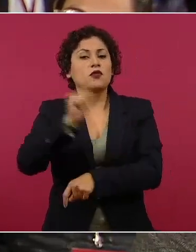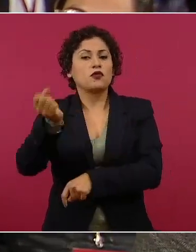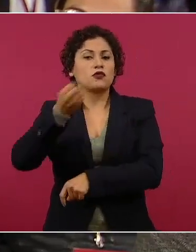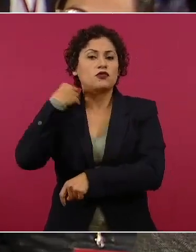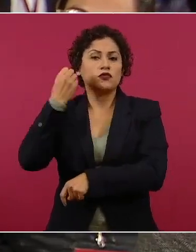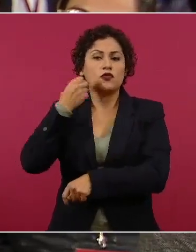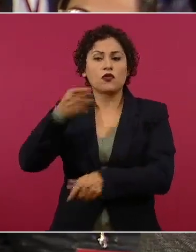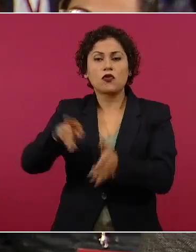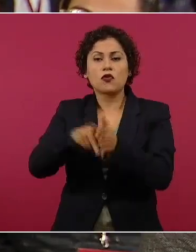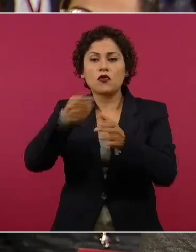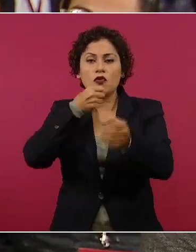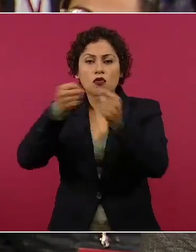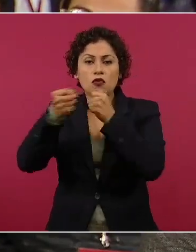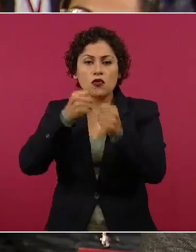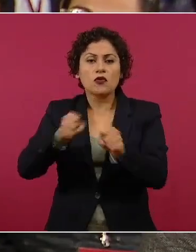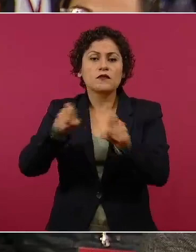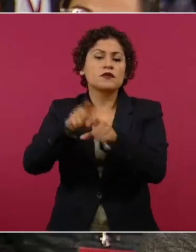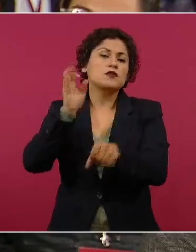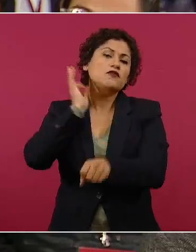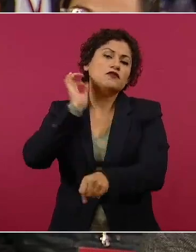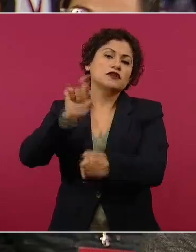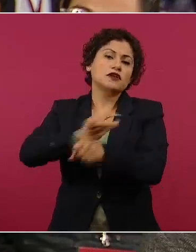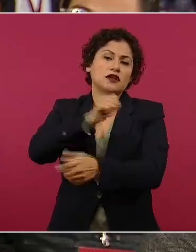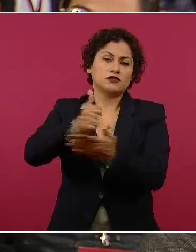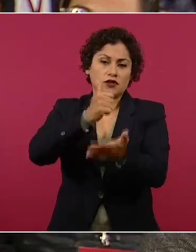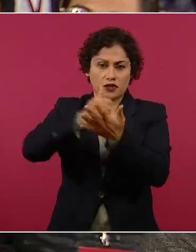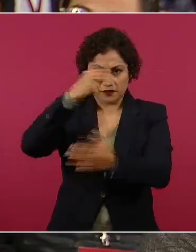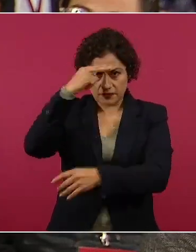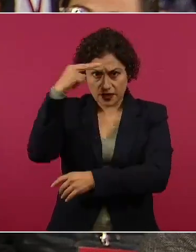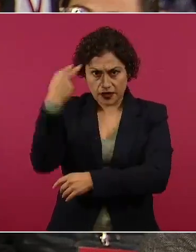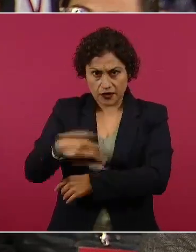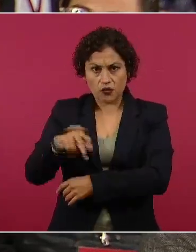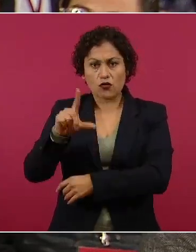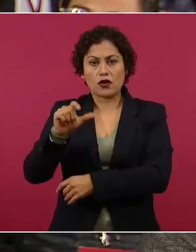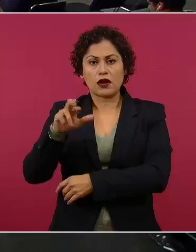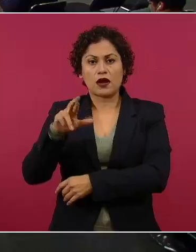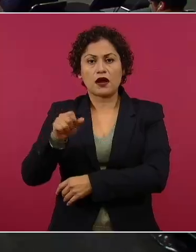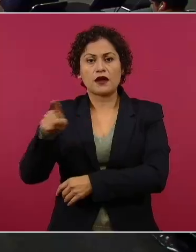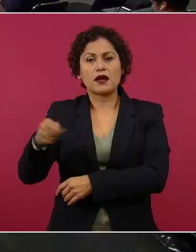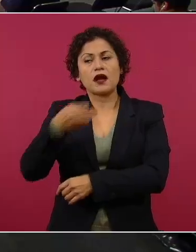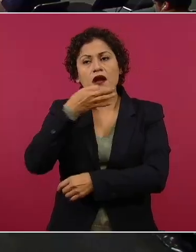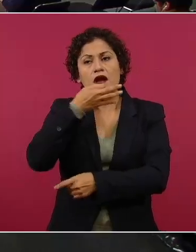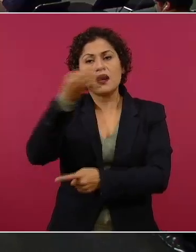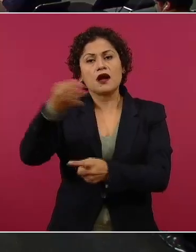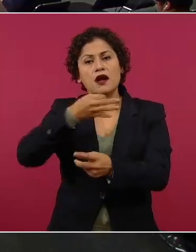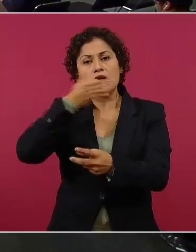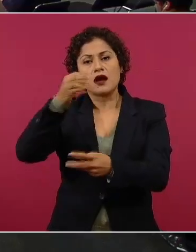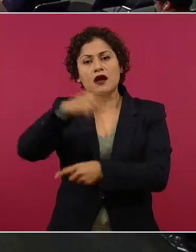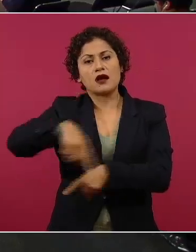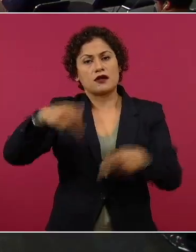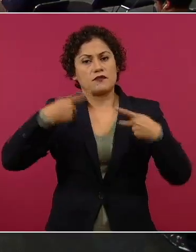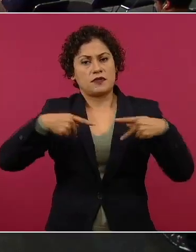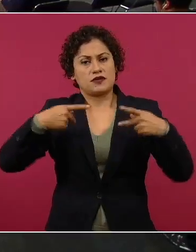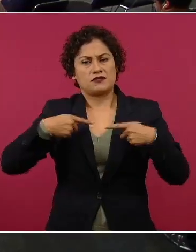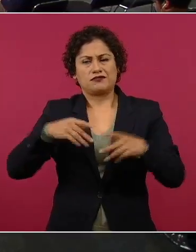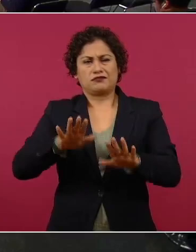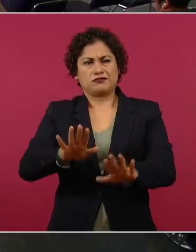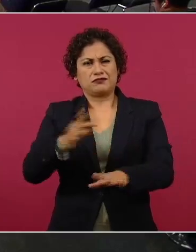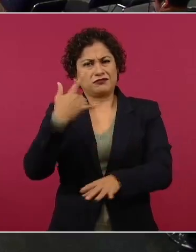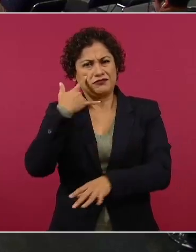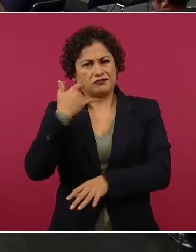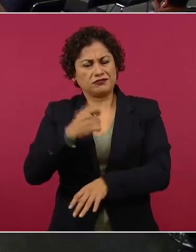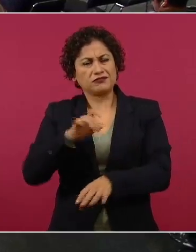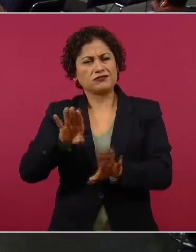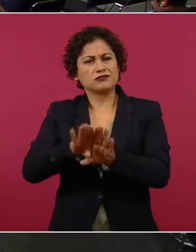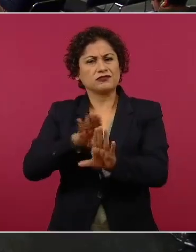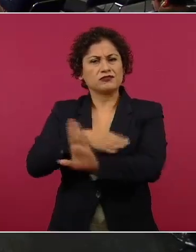Fiscalía General de Justicia de la Ciudad de México, Ulises Lara, lanza frases que los entrevistados consideran consideran tendenciosas, refiriéndose a la profesora